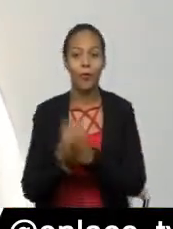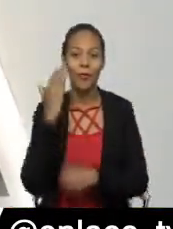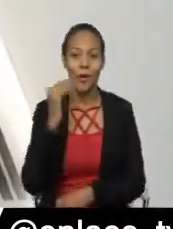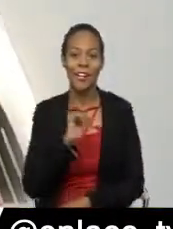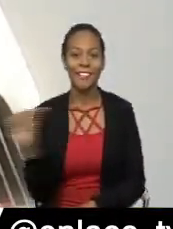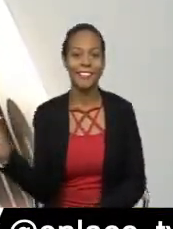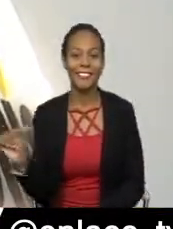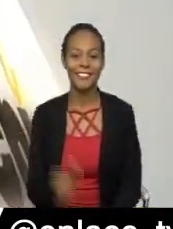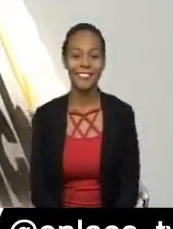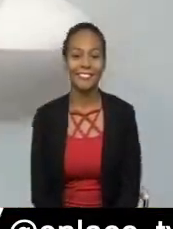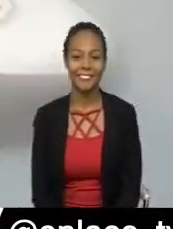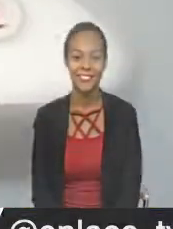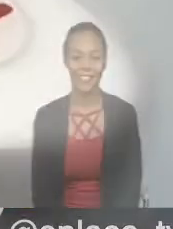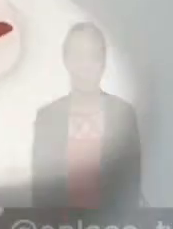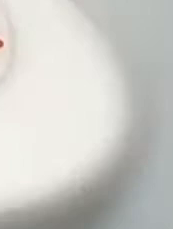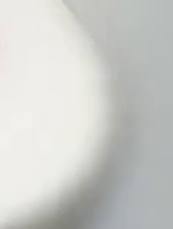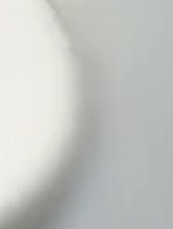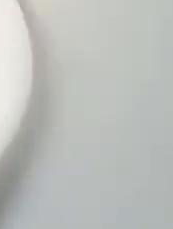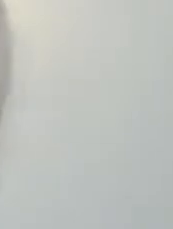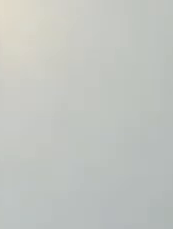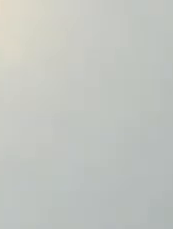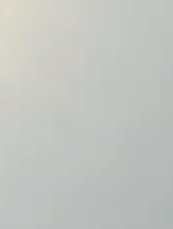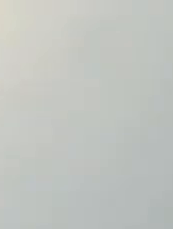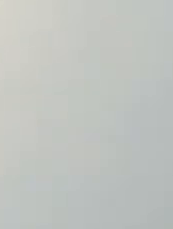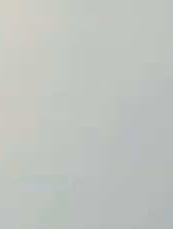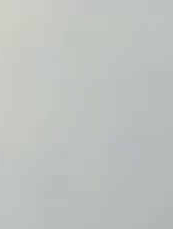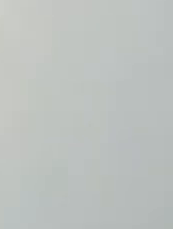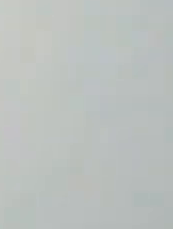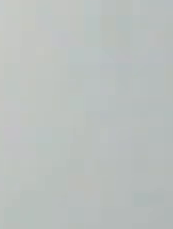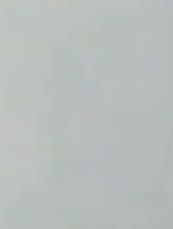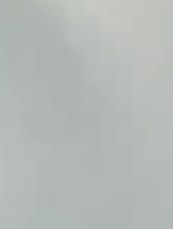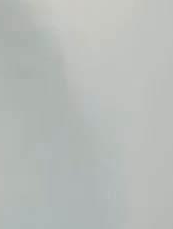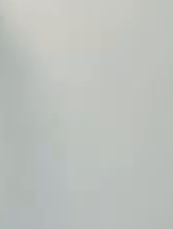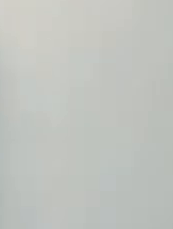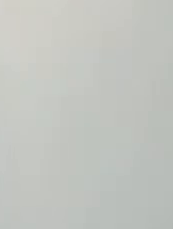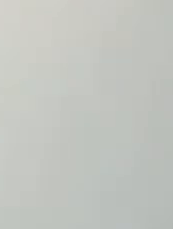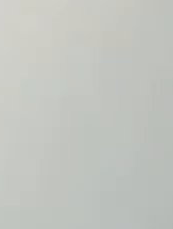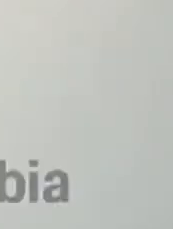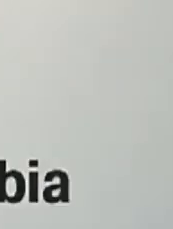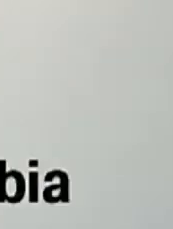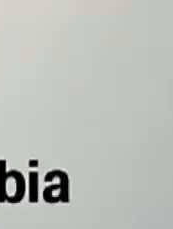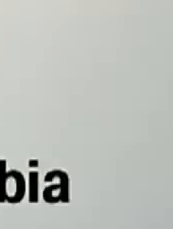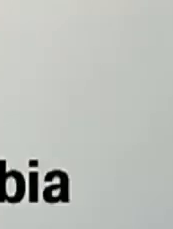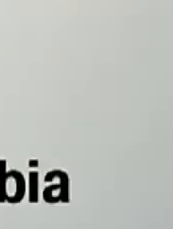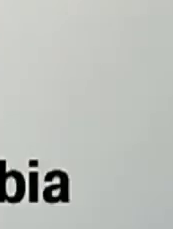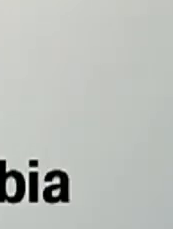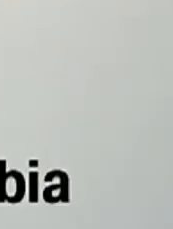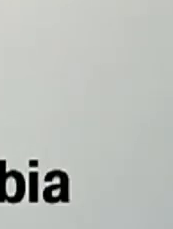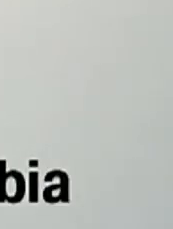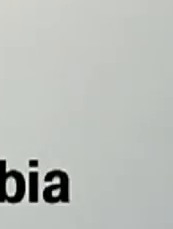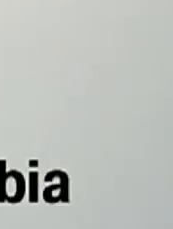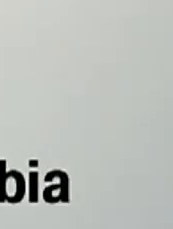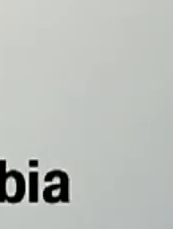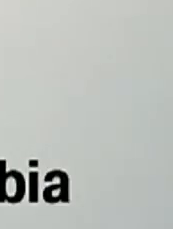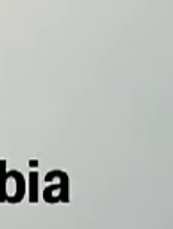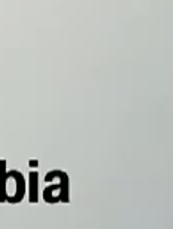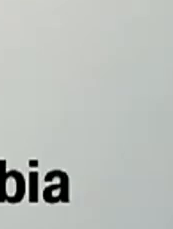los deportes, con el patrocinio de Restaurante El Machín Gourmet, ahora en su nueva sede en el barrio Colombia.